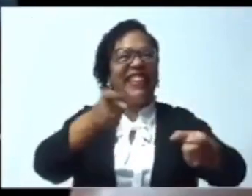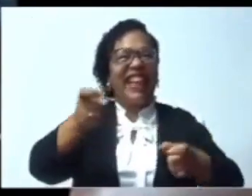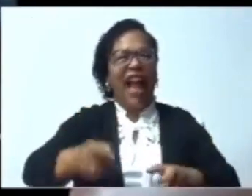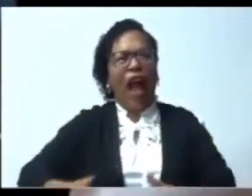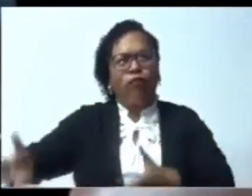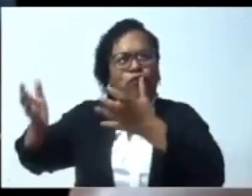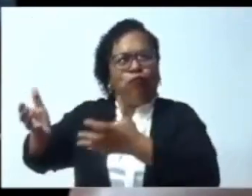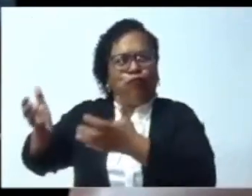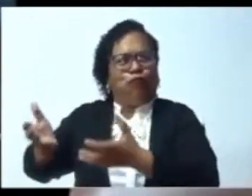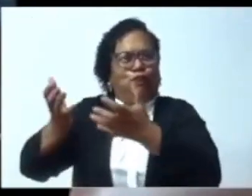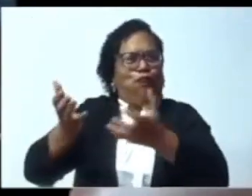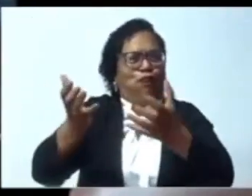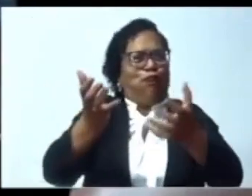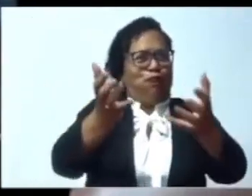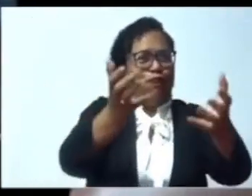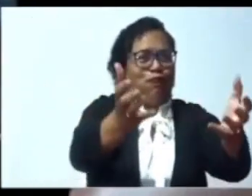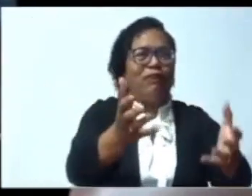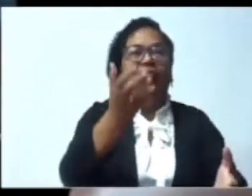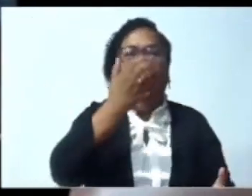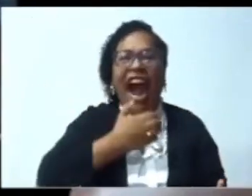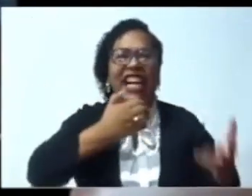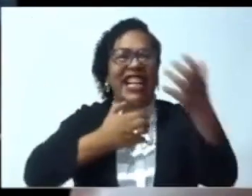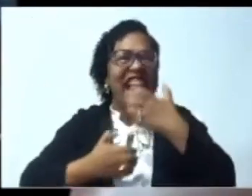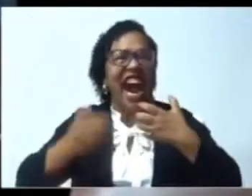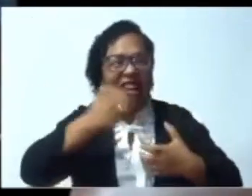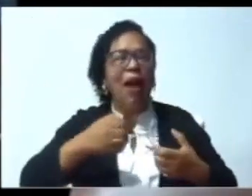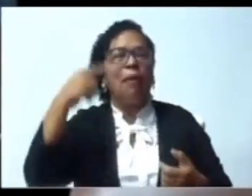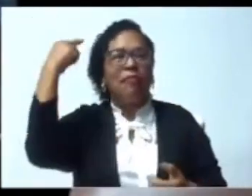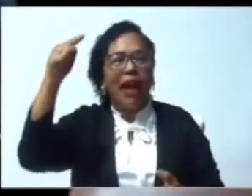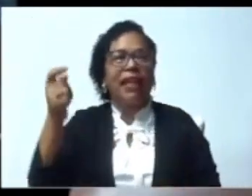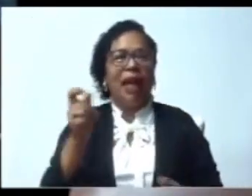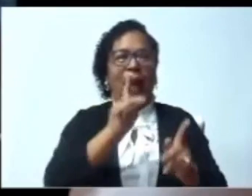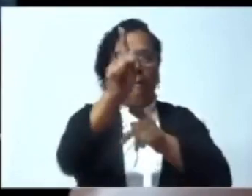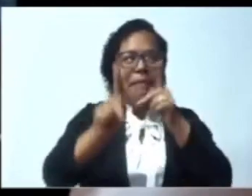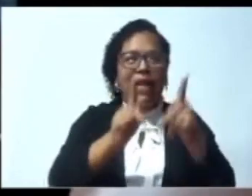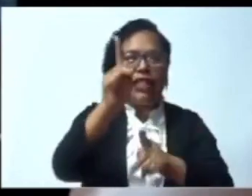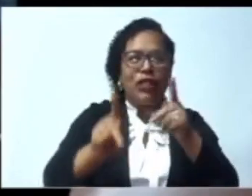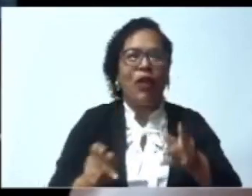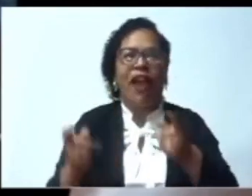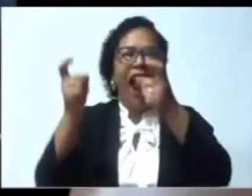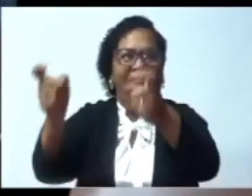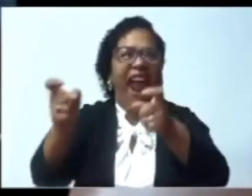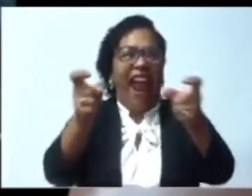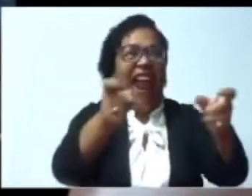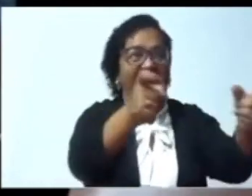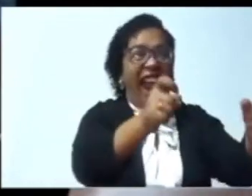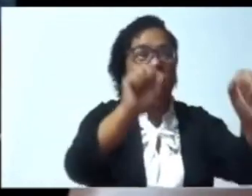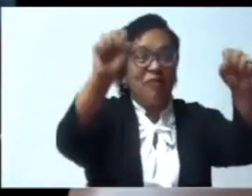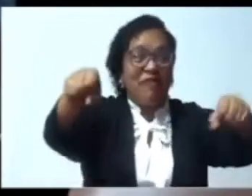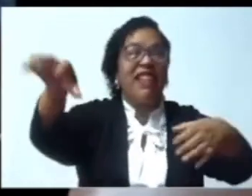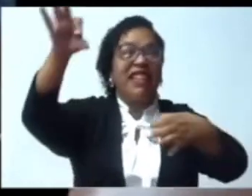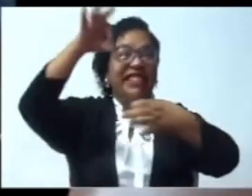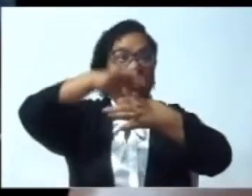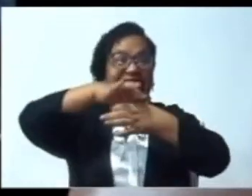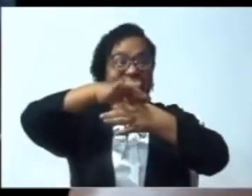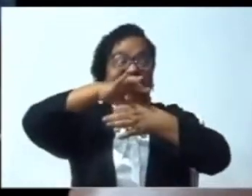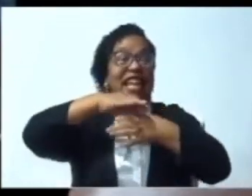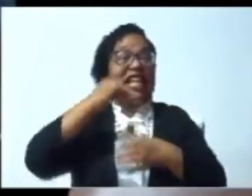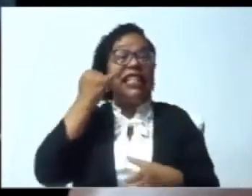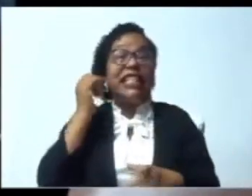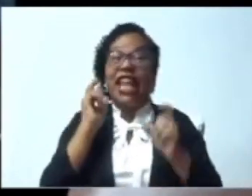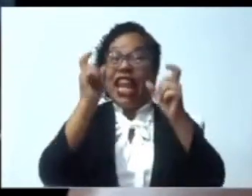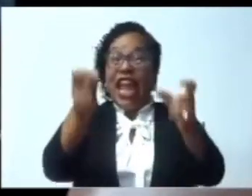pueblo, para que la gente vote por ustedes. Si ustedes, señores, no le llevan esos mangos de Baní a su gente, pues ustedes perdieron las